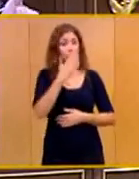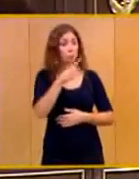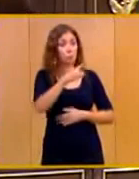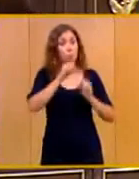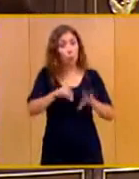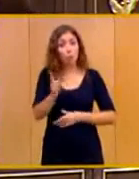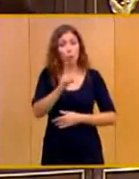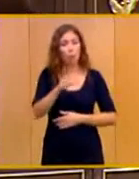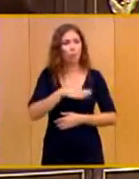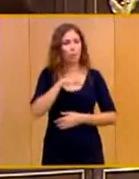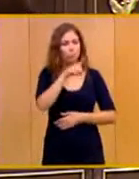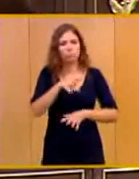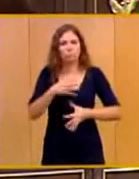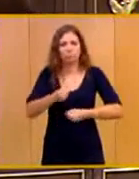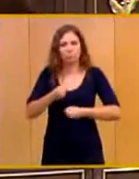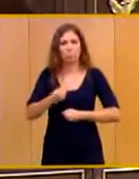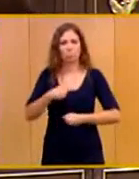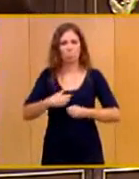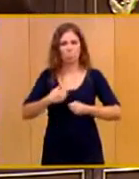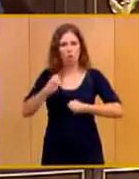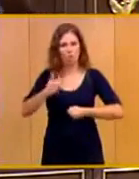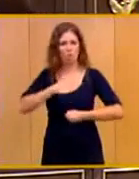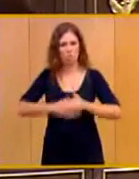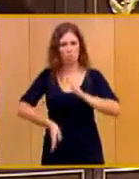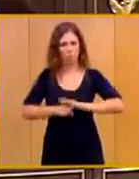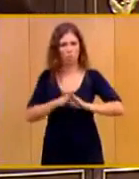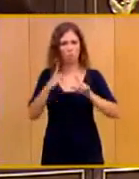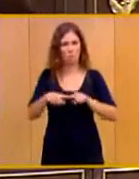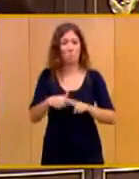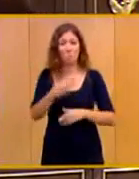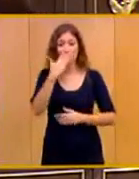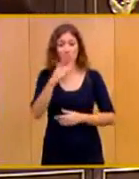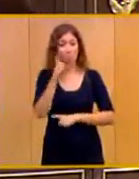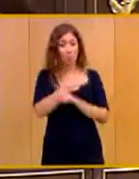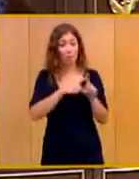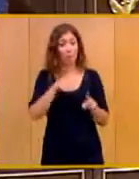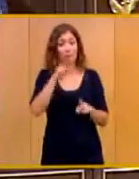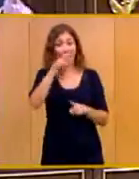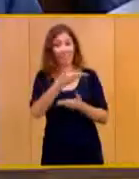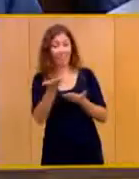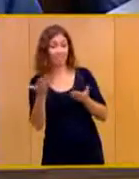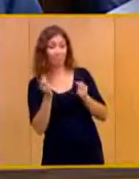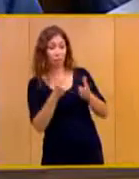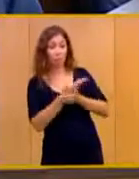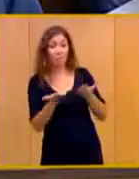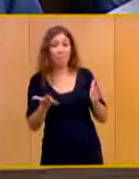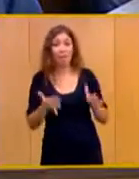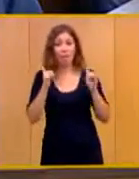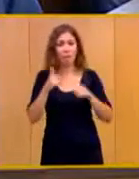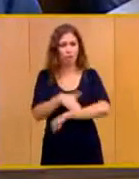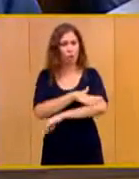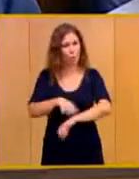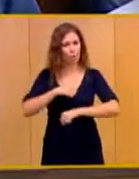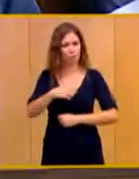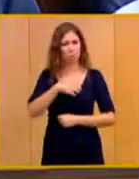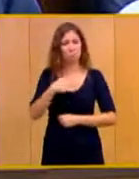aferrarse al poder, pero mucho me temo, señoría, que sin confianza será imposible gobernar. Se puede ocupar el puesto, bueno, como